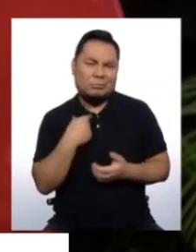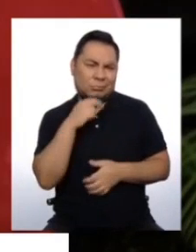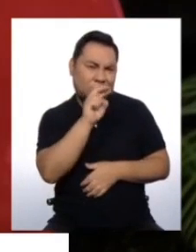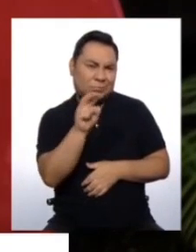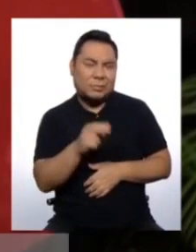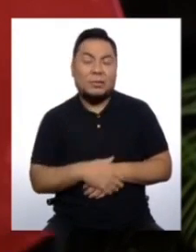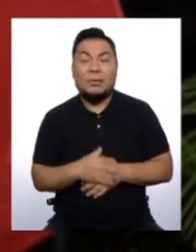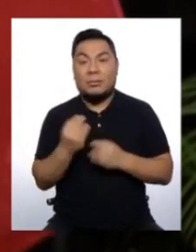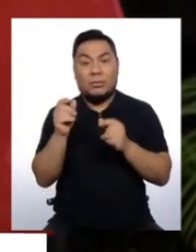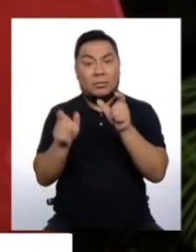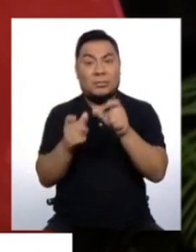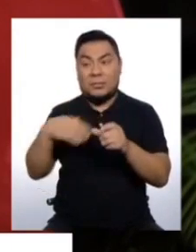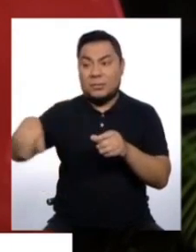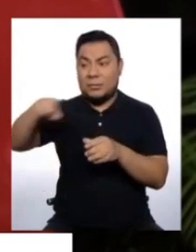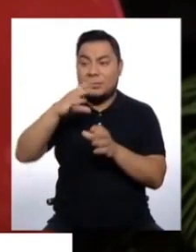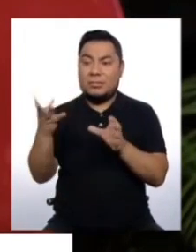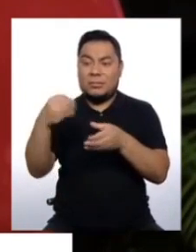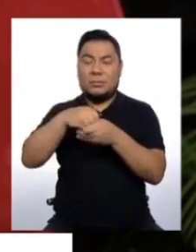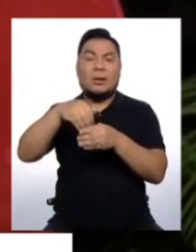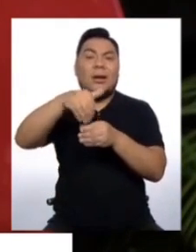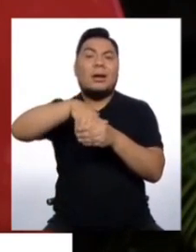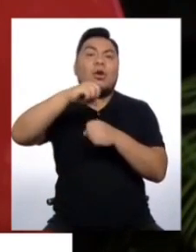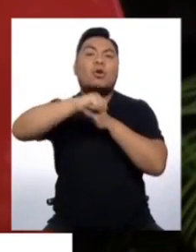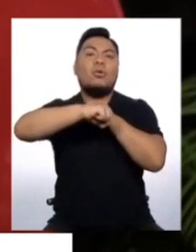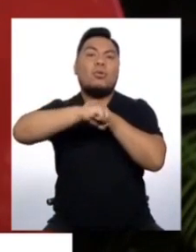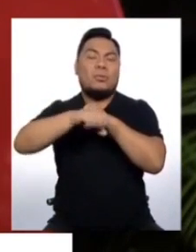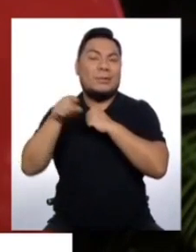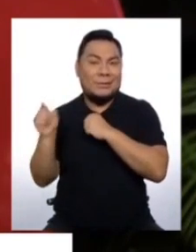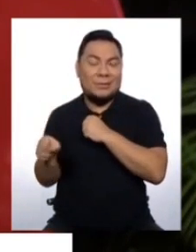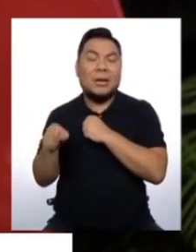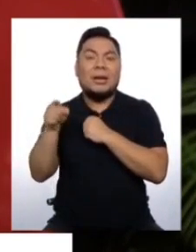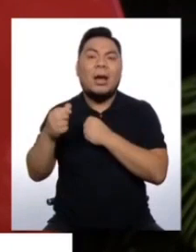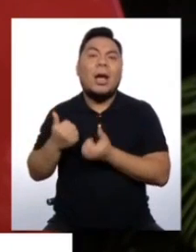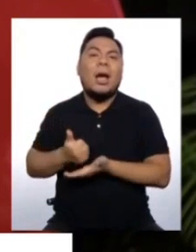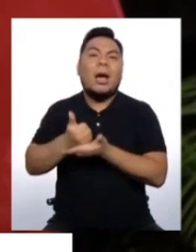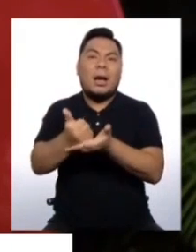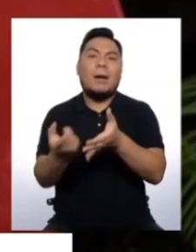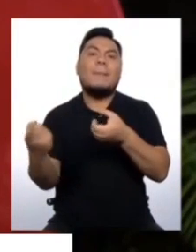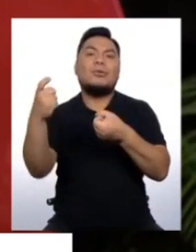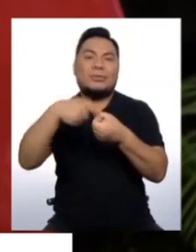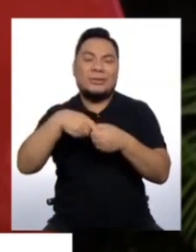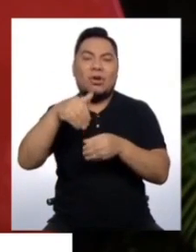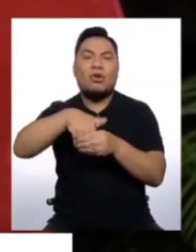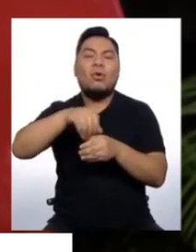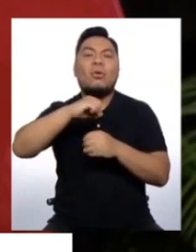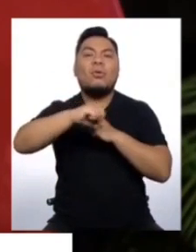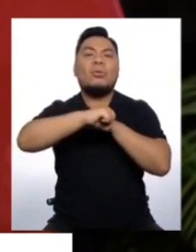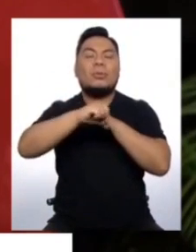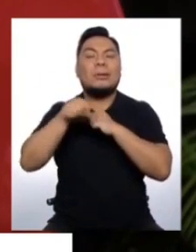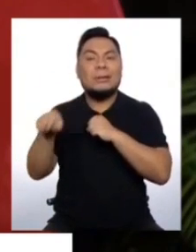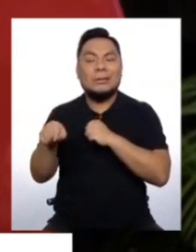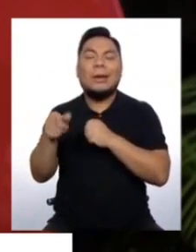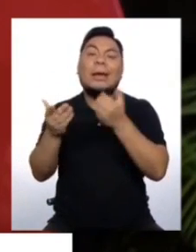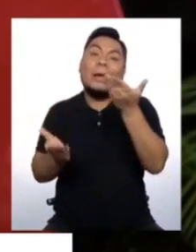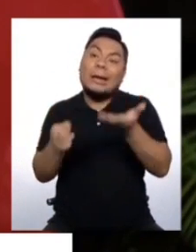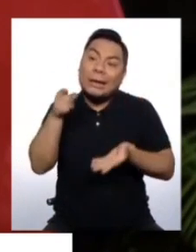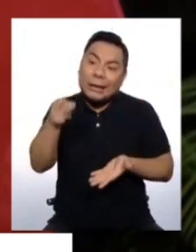del entorno de la campaña electoral, él colaboraba y participaba de ella, ¿no? Y de ahí